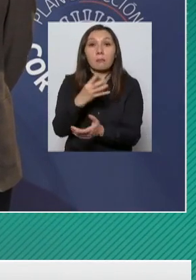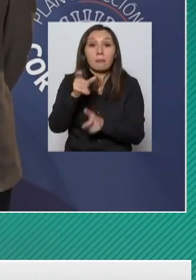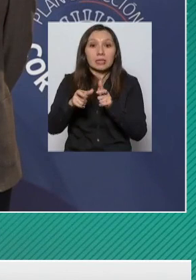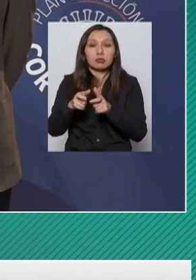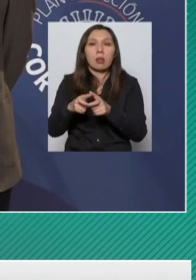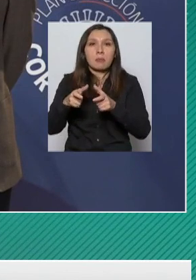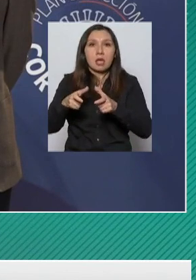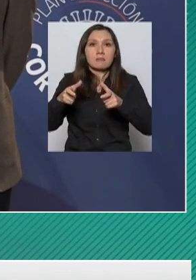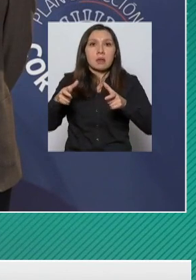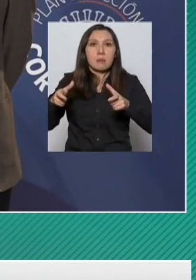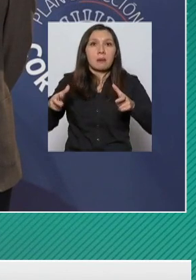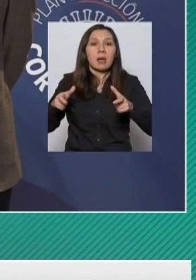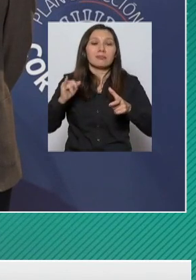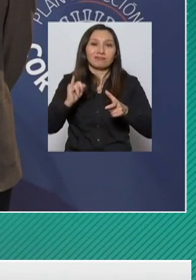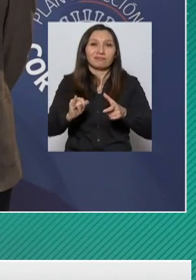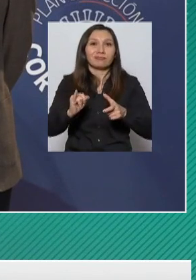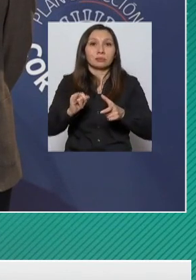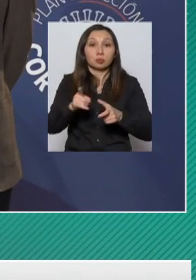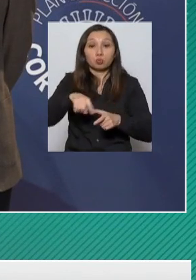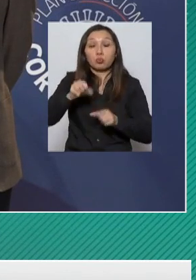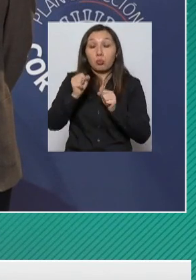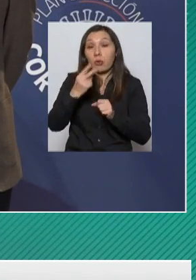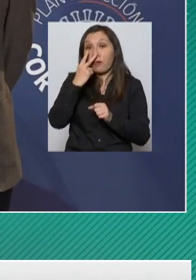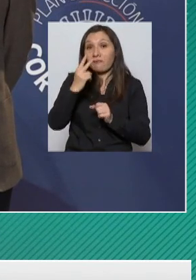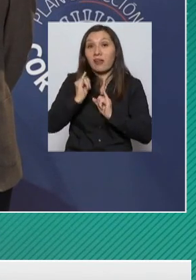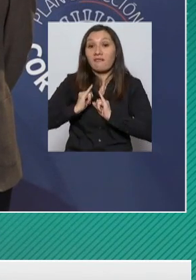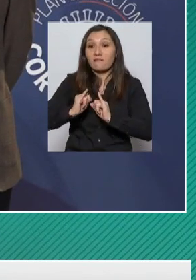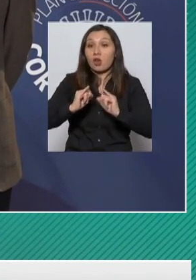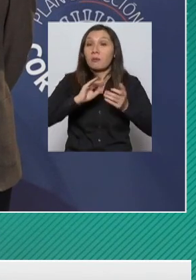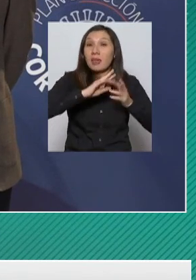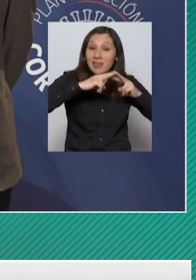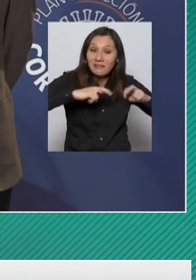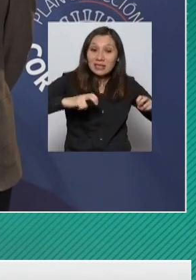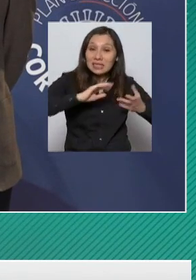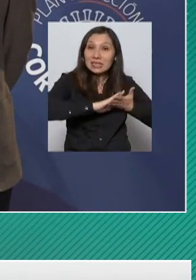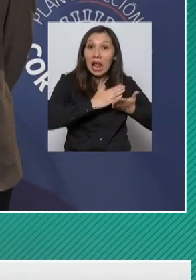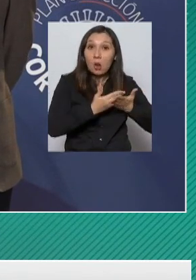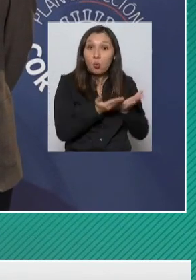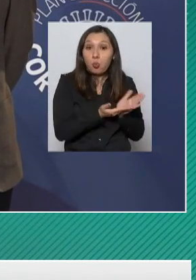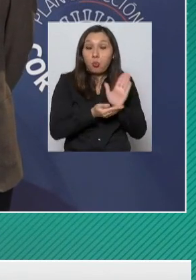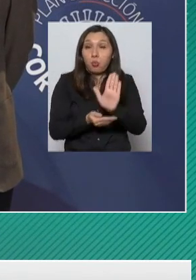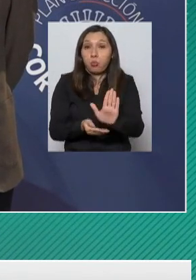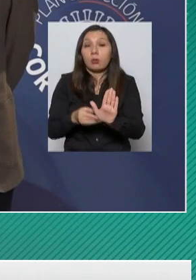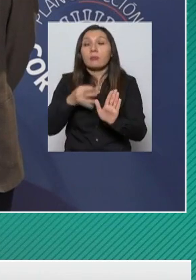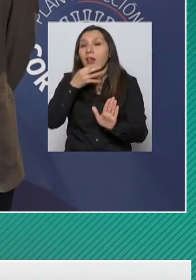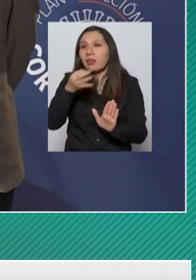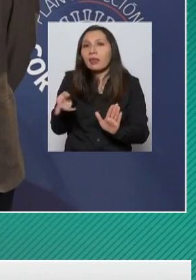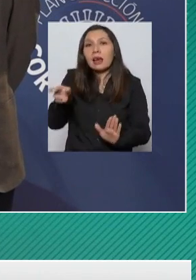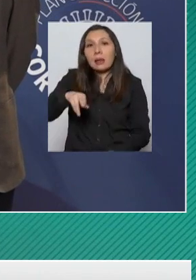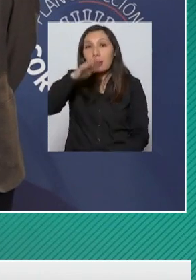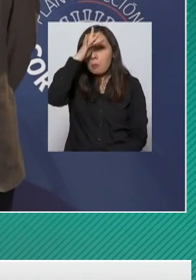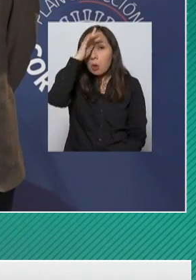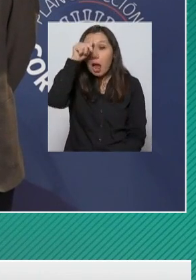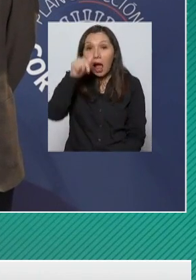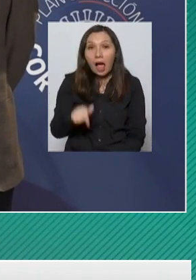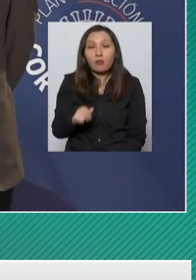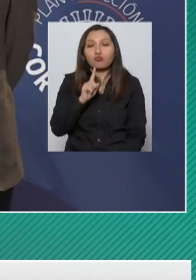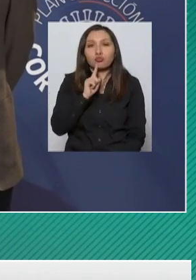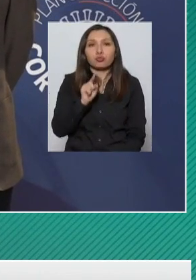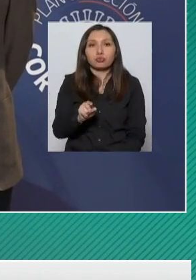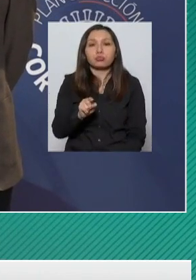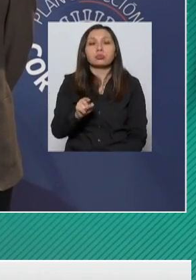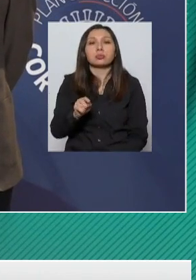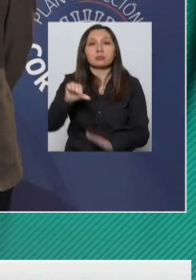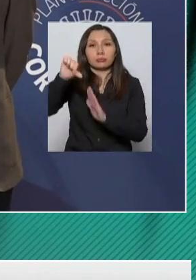casos ha aumentado eso ustedes lo pueden ver en el informe epidemiológico quiero reiterar que puente alto hoy día se encuentran